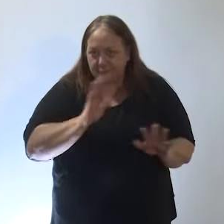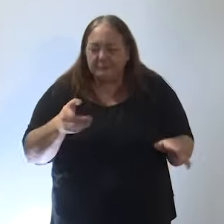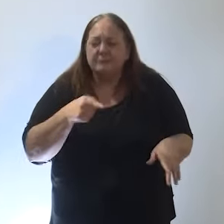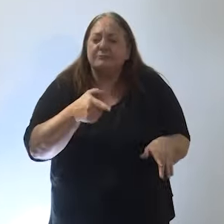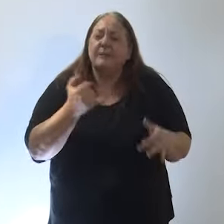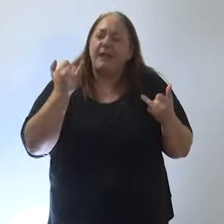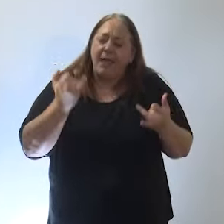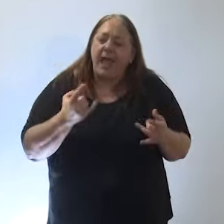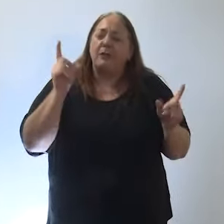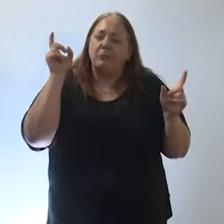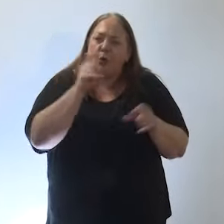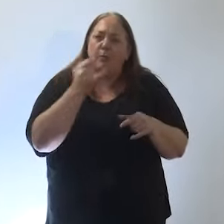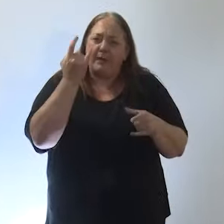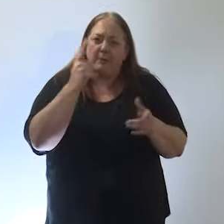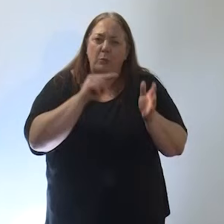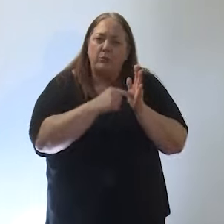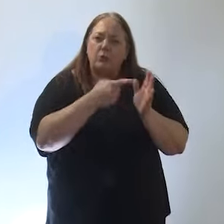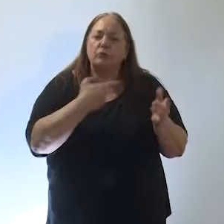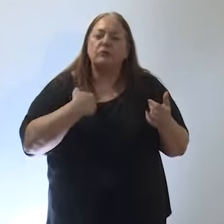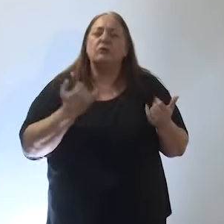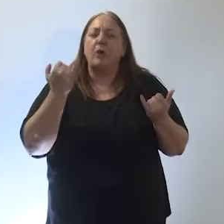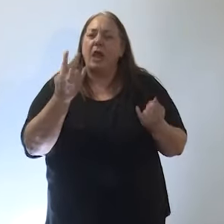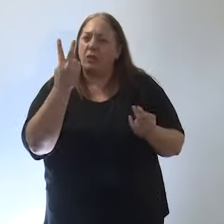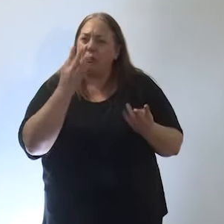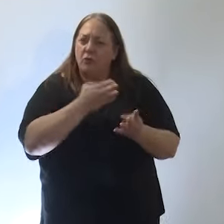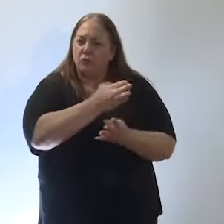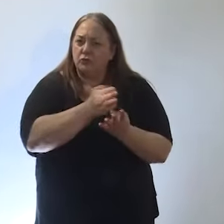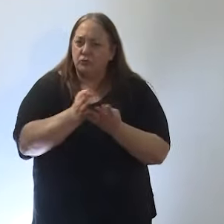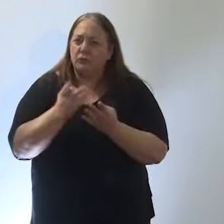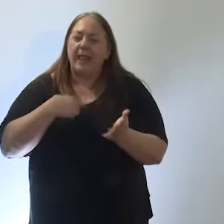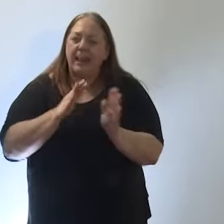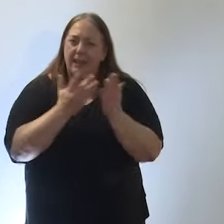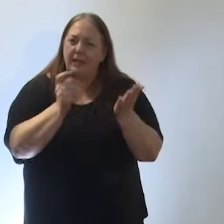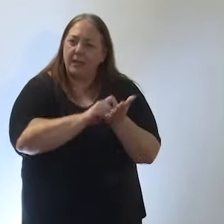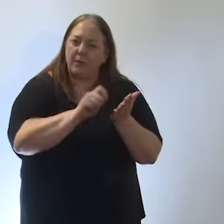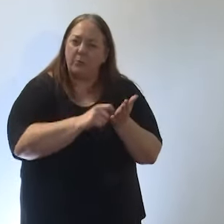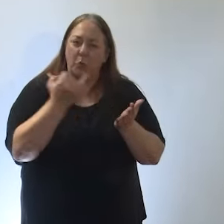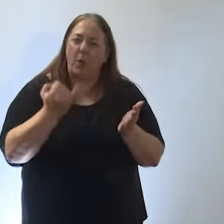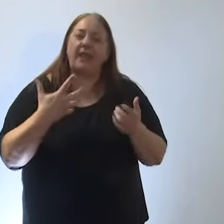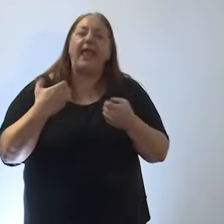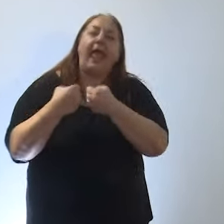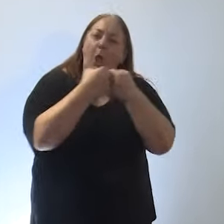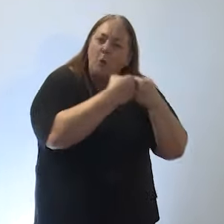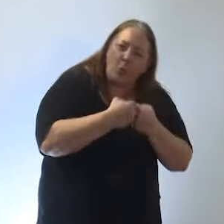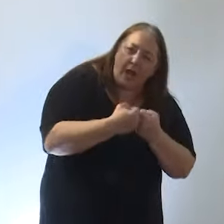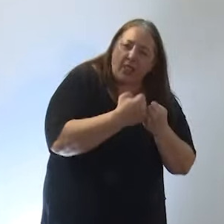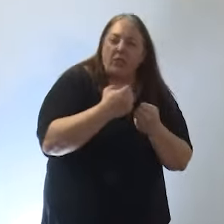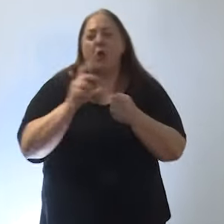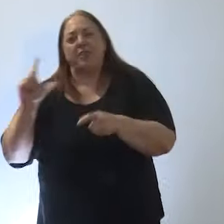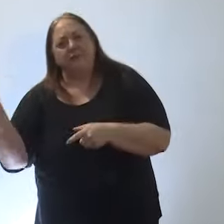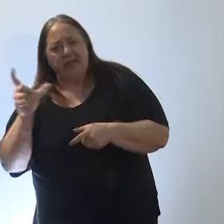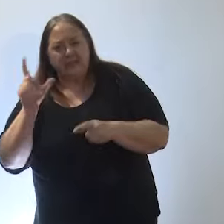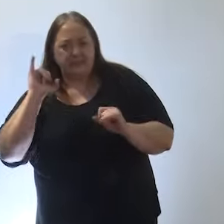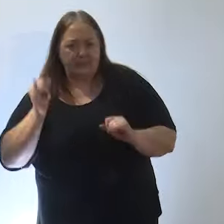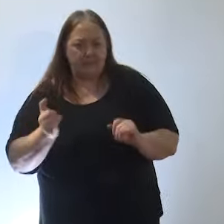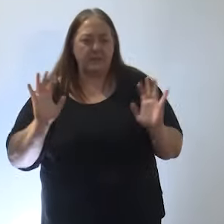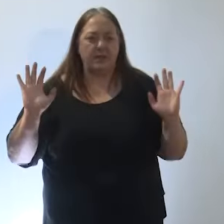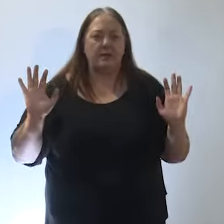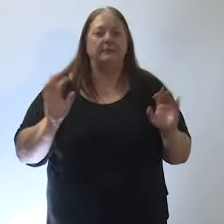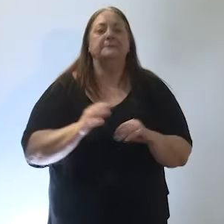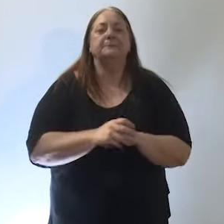problema en ese punto Bueno ahí encuentro en el libro hay algunas acuerdos y algunas diferencias claras con con con algunas de las cosas que